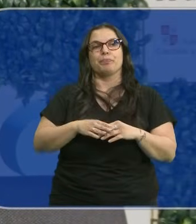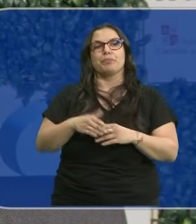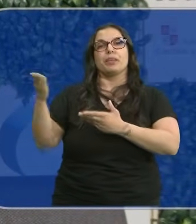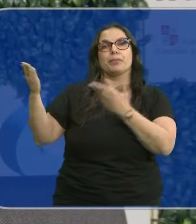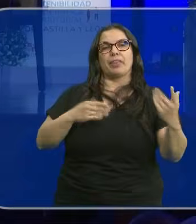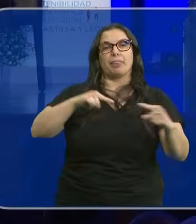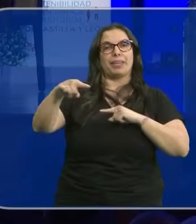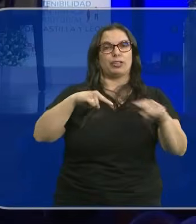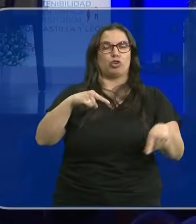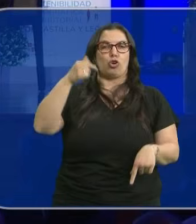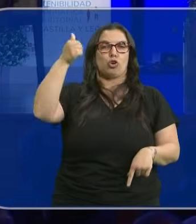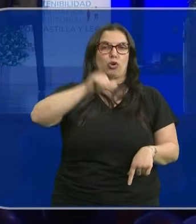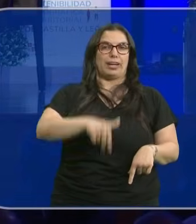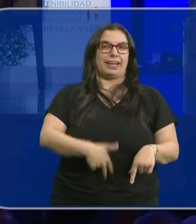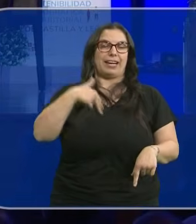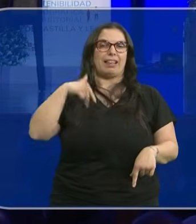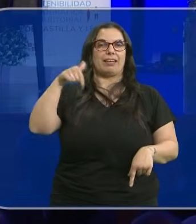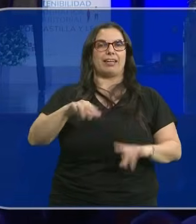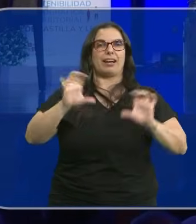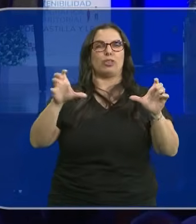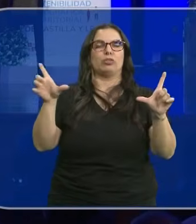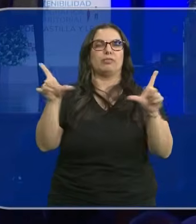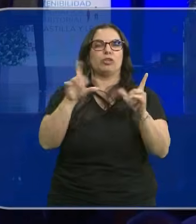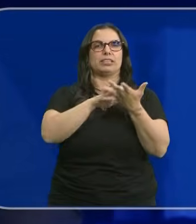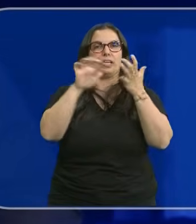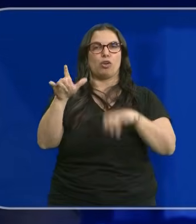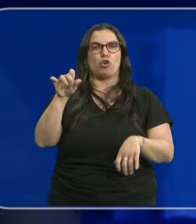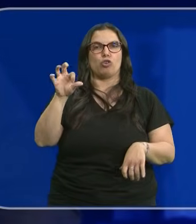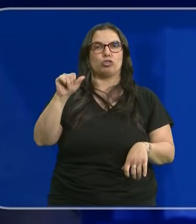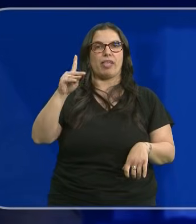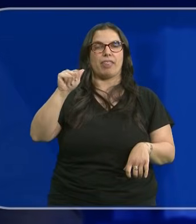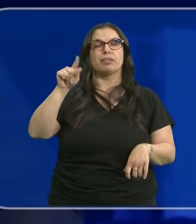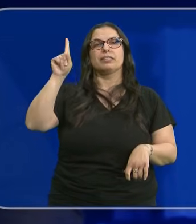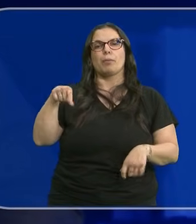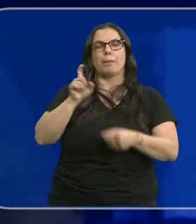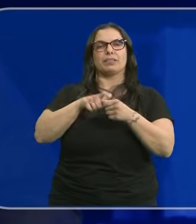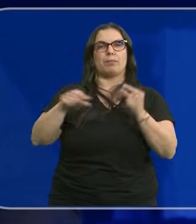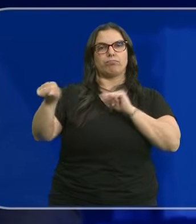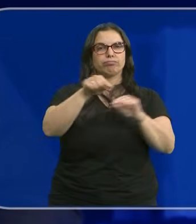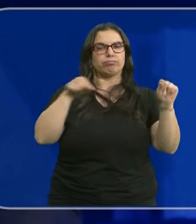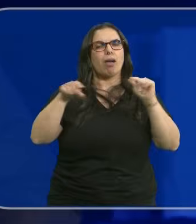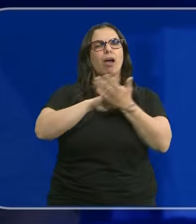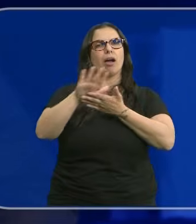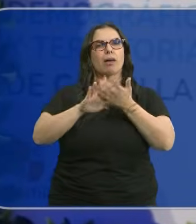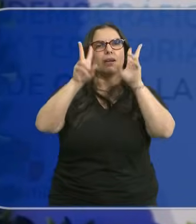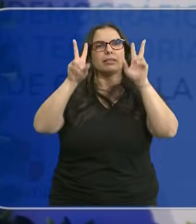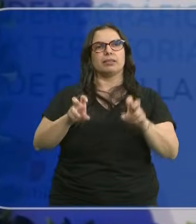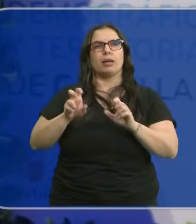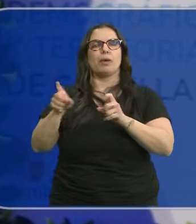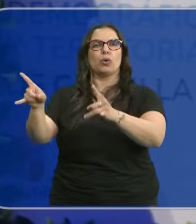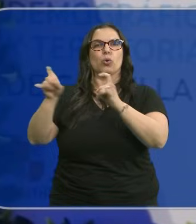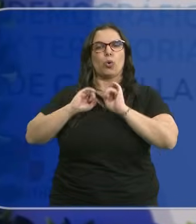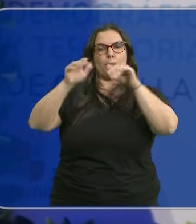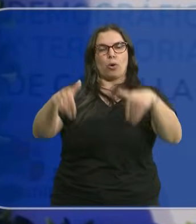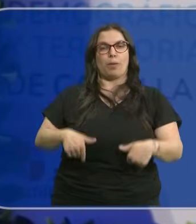estado invitado el director general de Radio Televisión Castilla y León, Jorge Losada, además de participar en un coloquio en el que se ha hablado sobre el retorno a la tierra